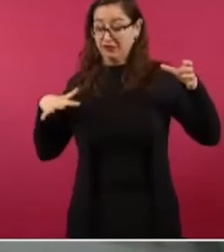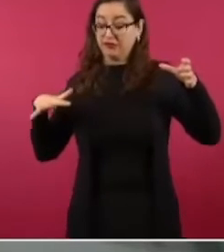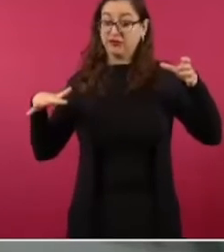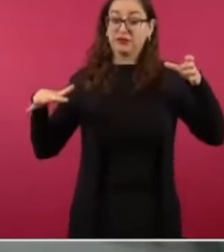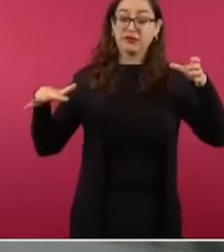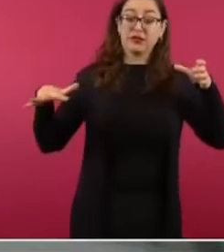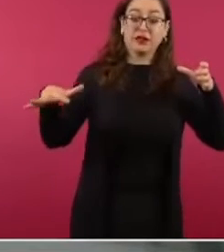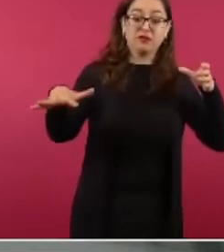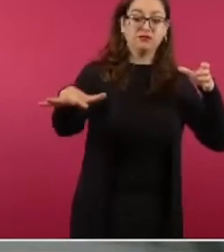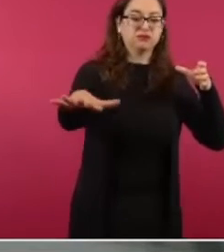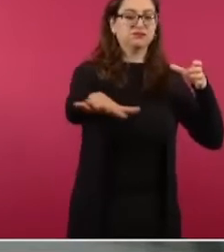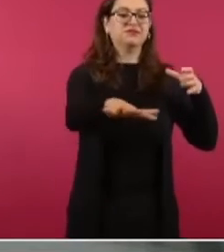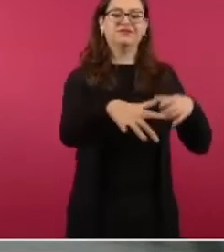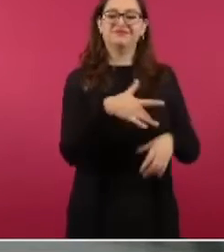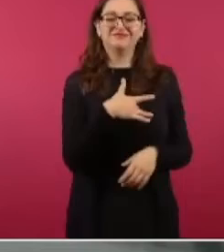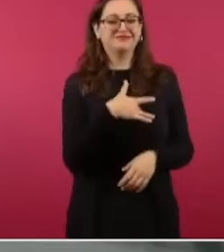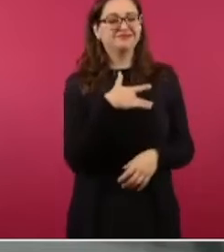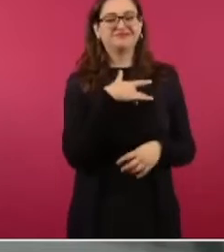muy